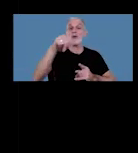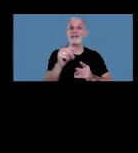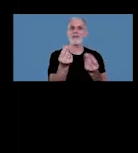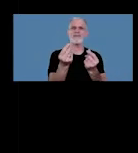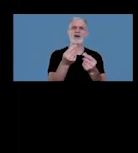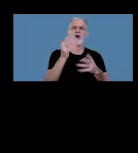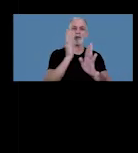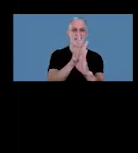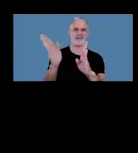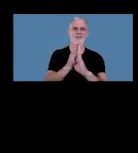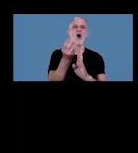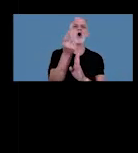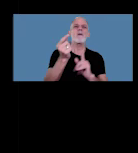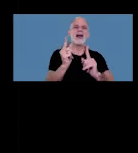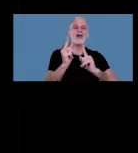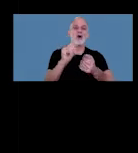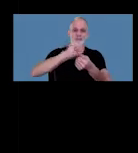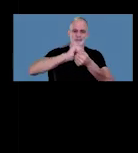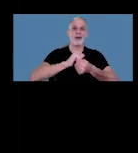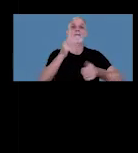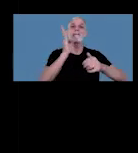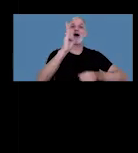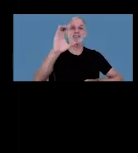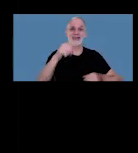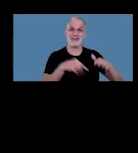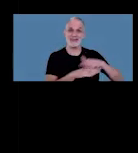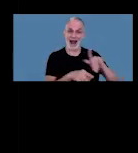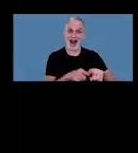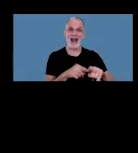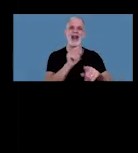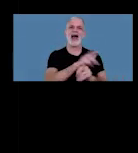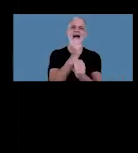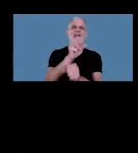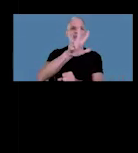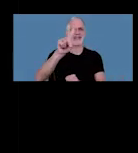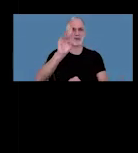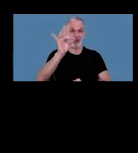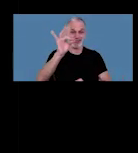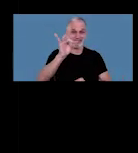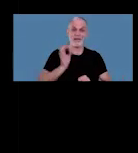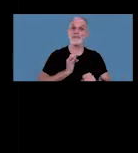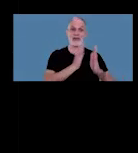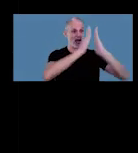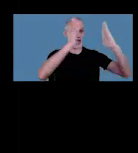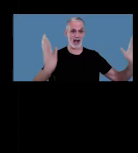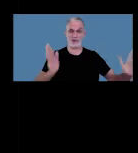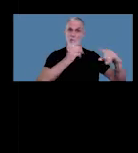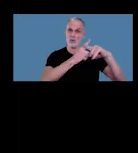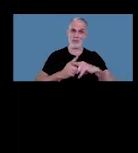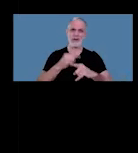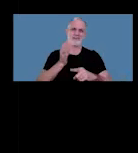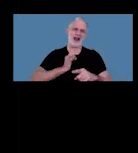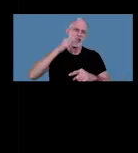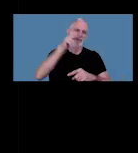tipo de cambio comprador, que publique el Banco Central al 31 de diciembre del periodo que estamos liquidando, en este caso